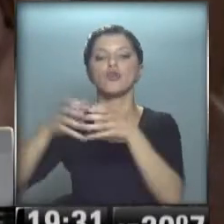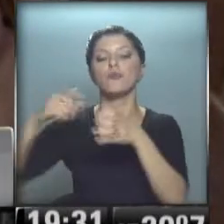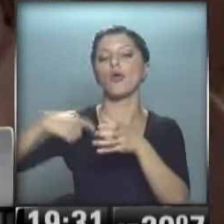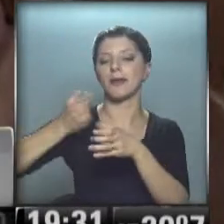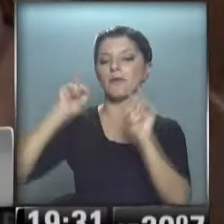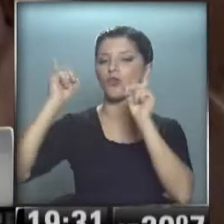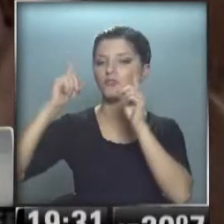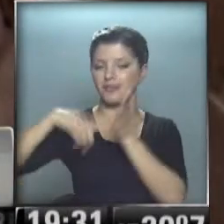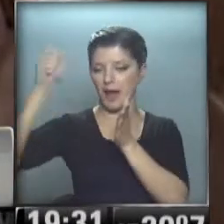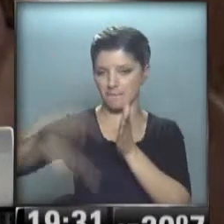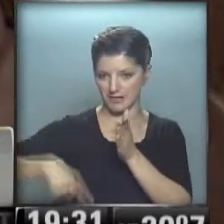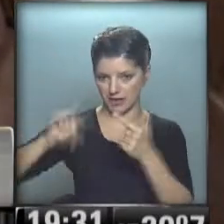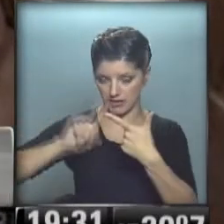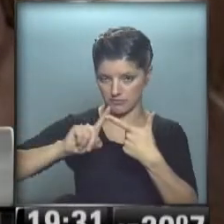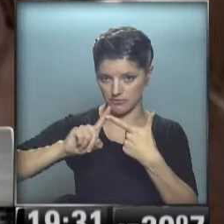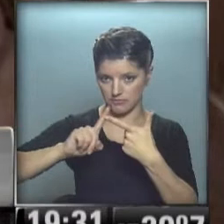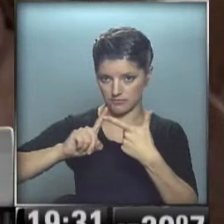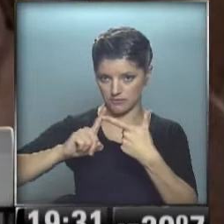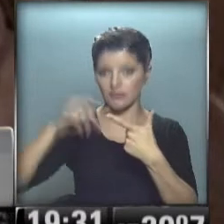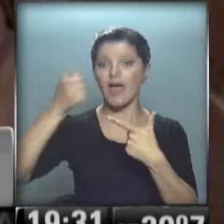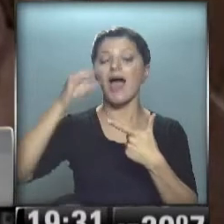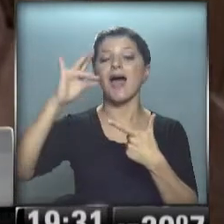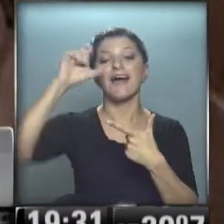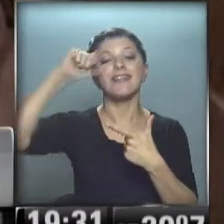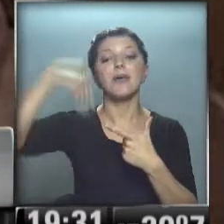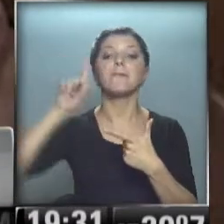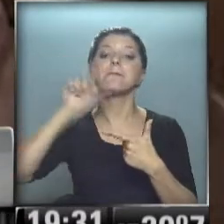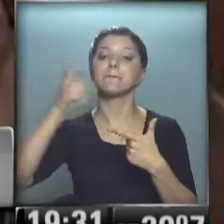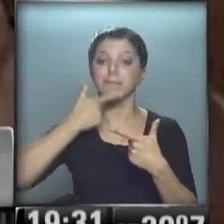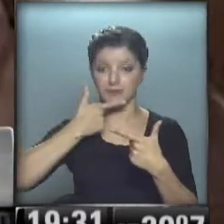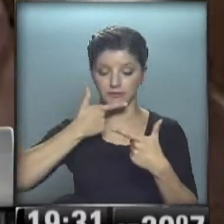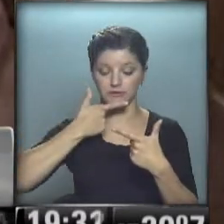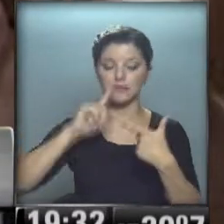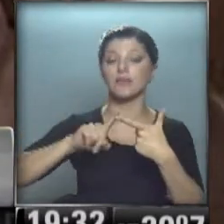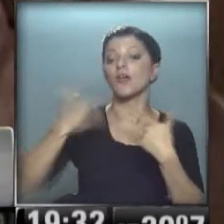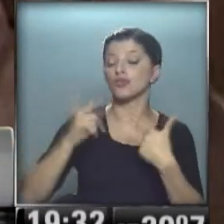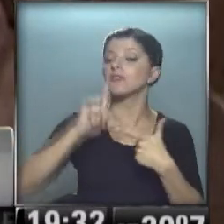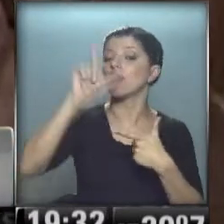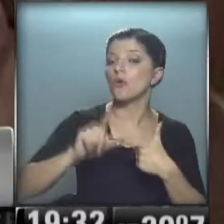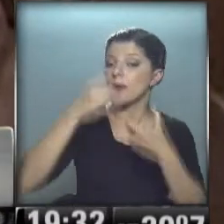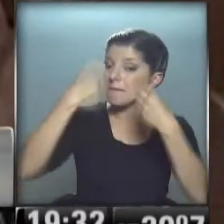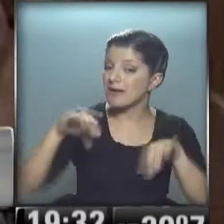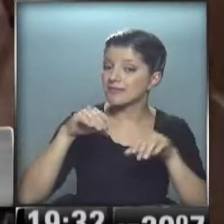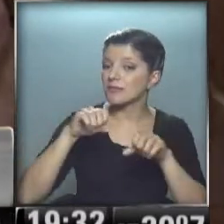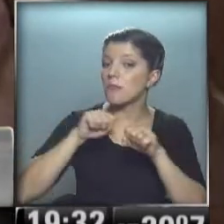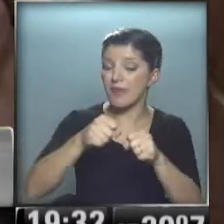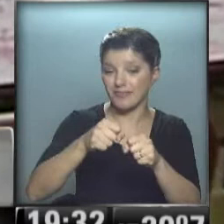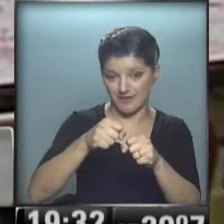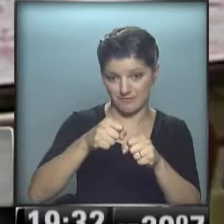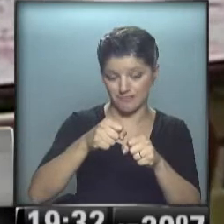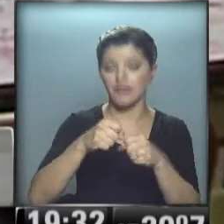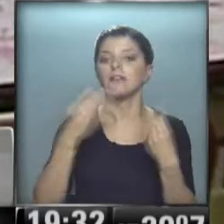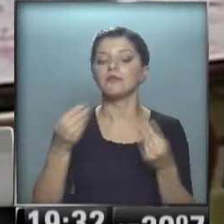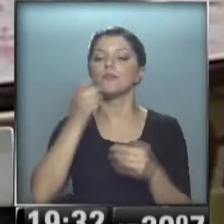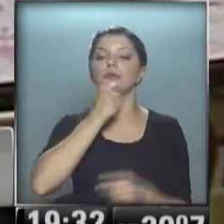de la capital federal se trata de ademys el lunes de esta manera no comienzan las clases en provincias